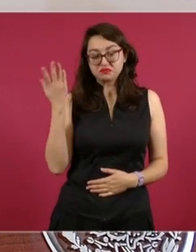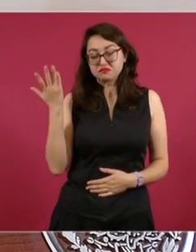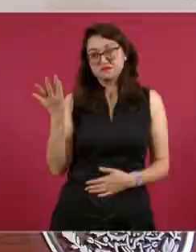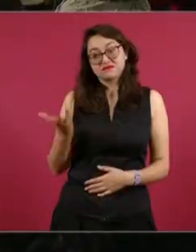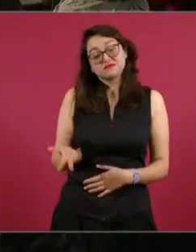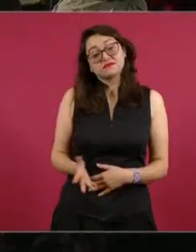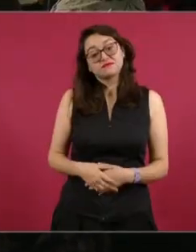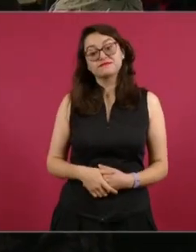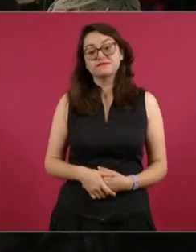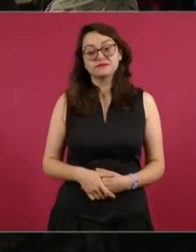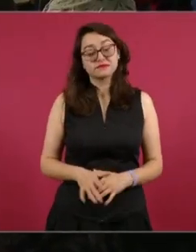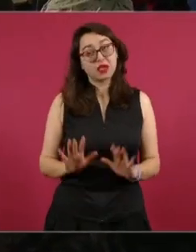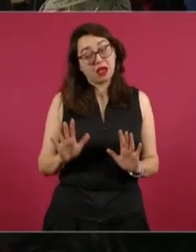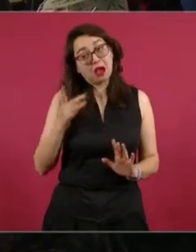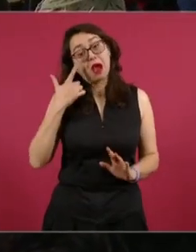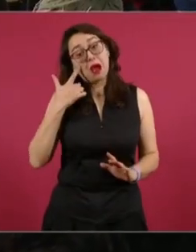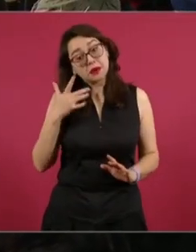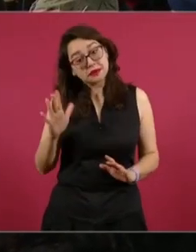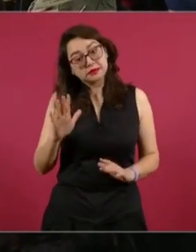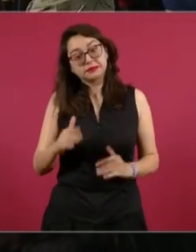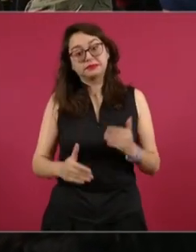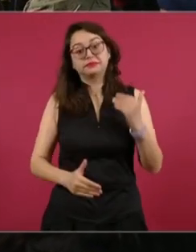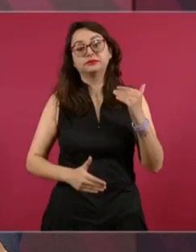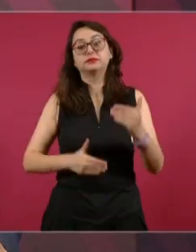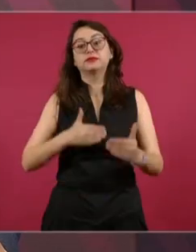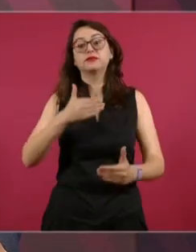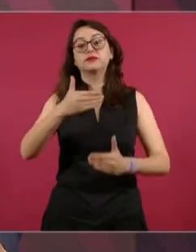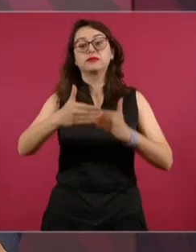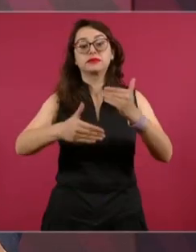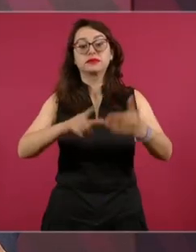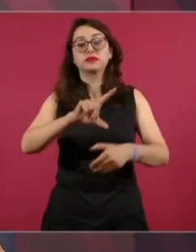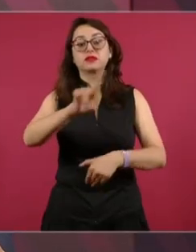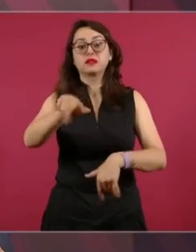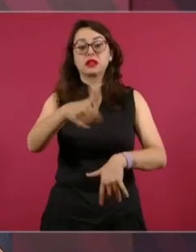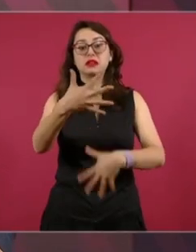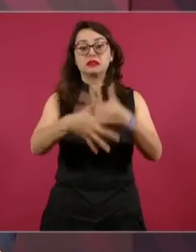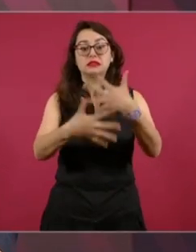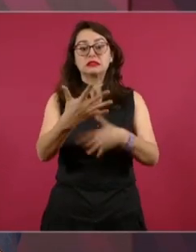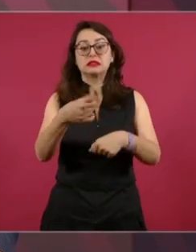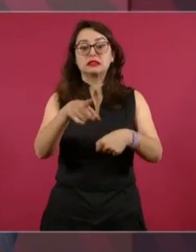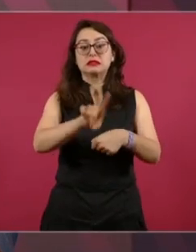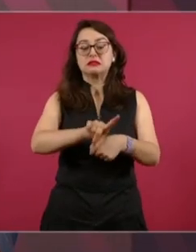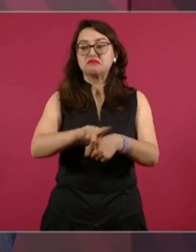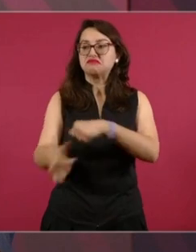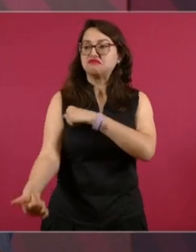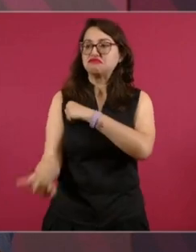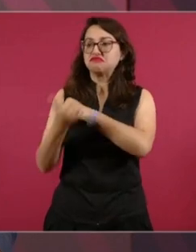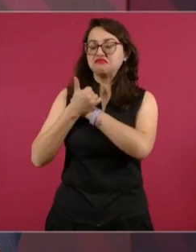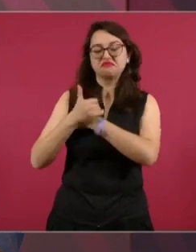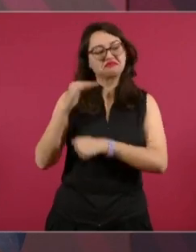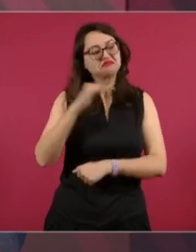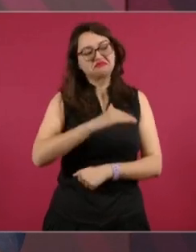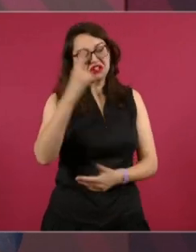Y lamentablemente, a los 15 días me volvieron a ver, no se puede con esta